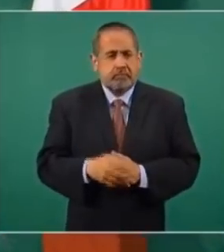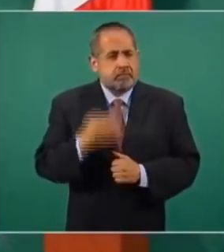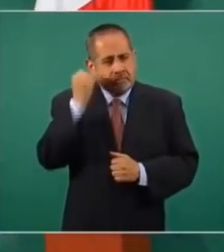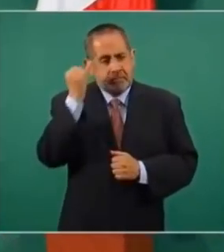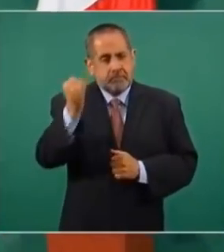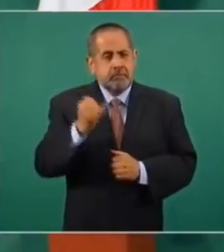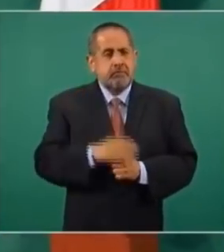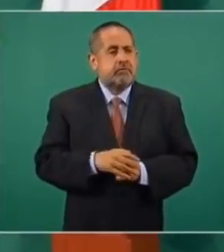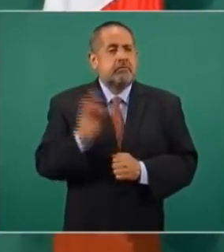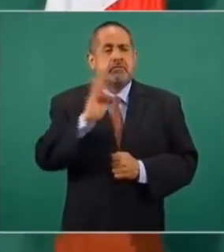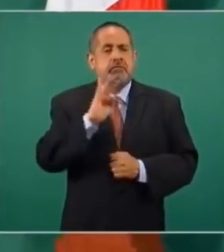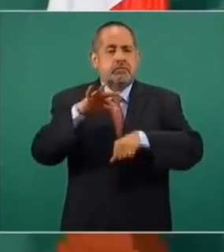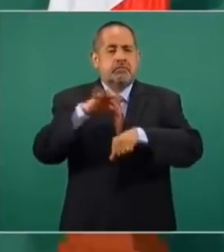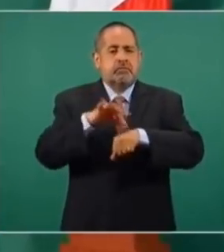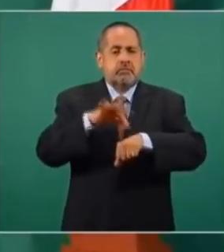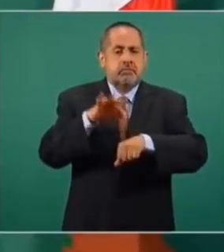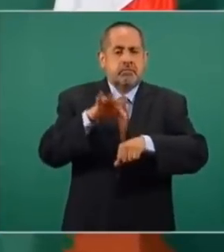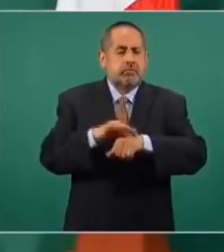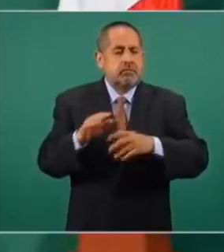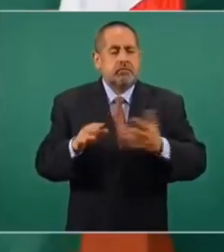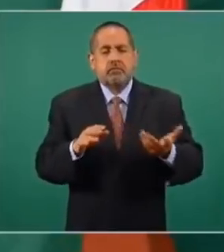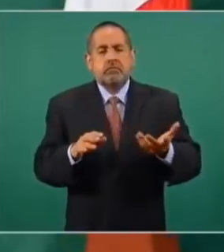Imagínense si un médico